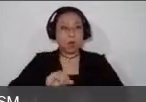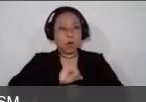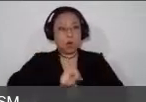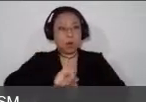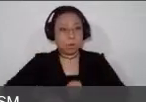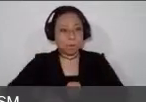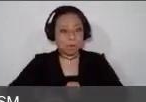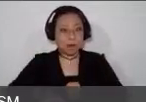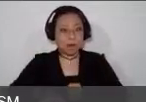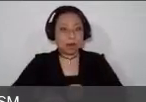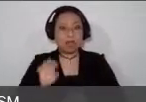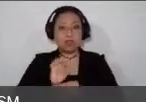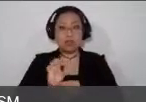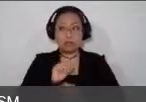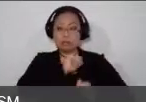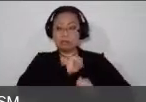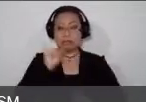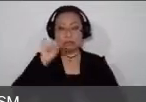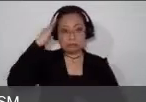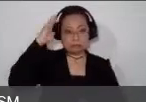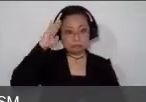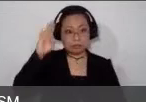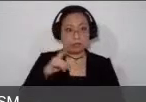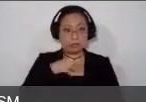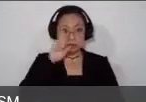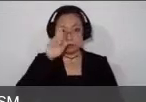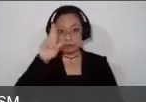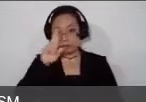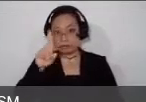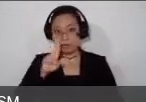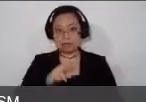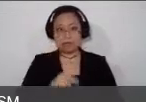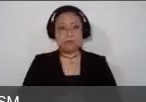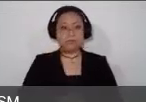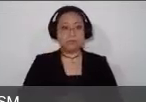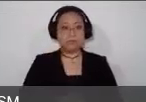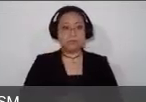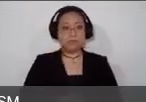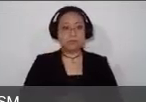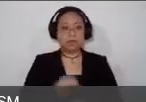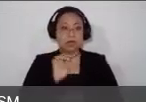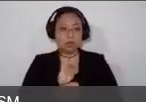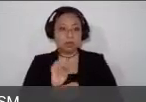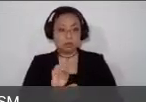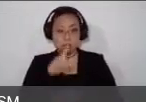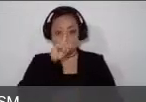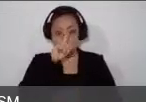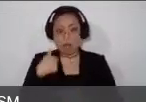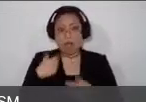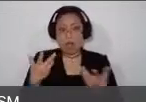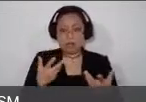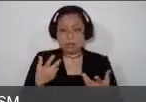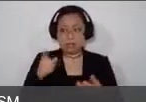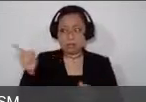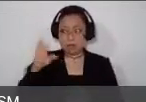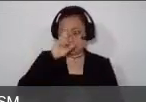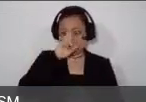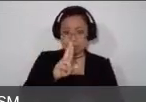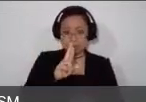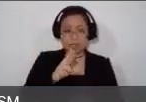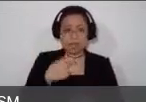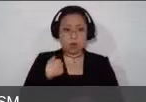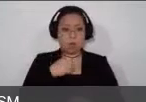lo que decía el cirujano entonces hacer que respeten una especialidad